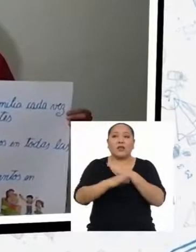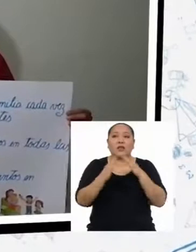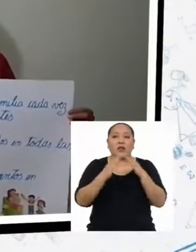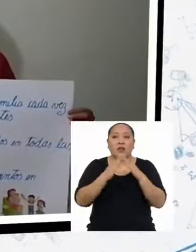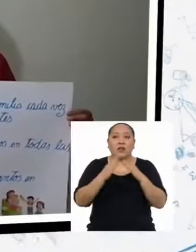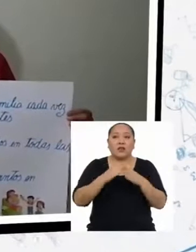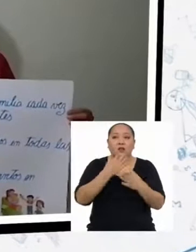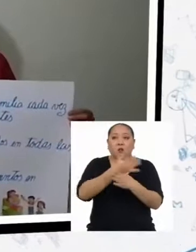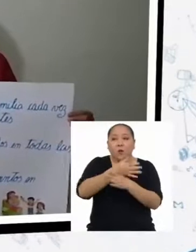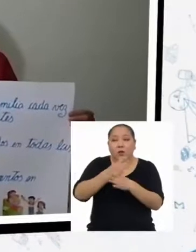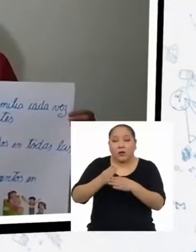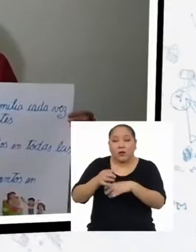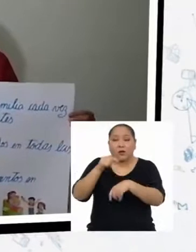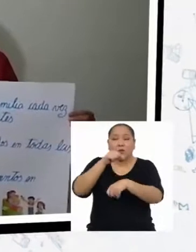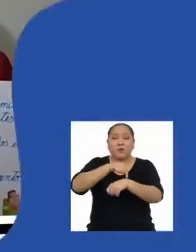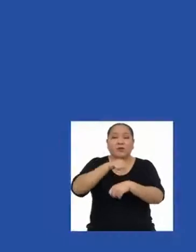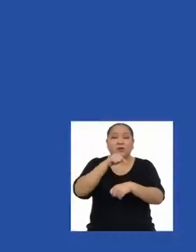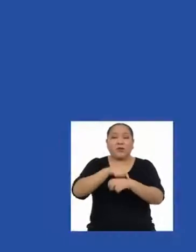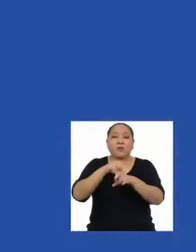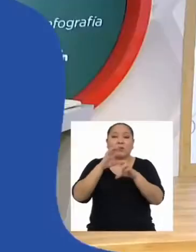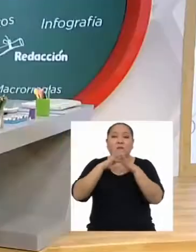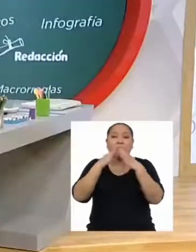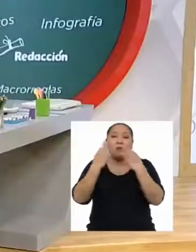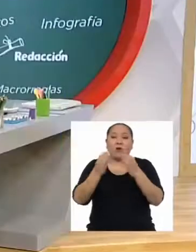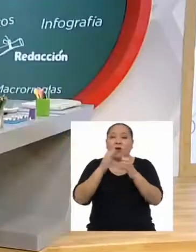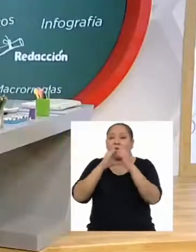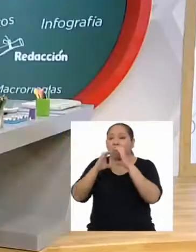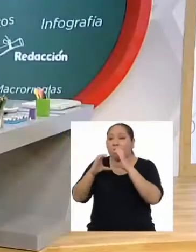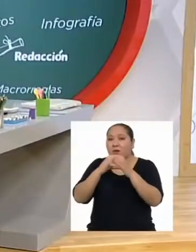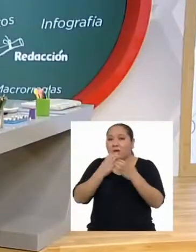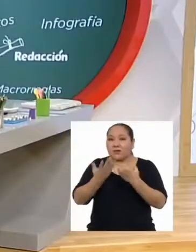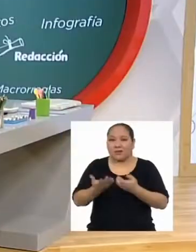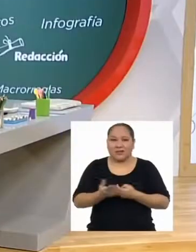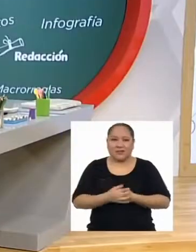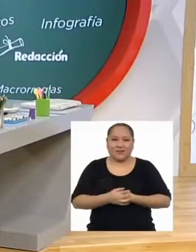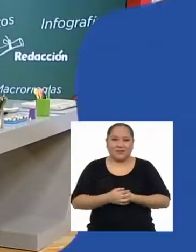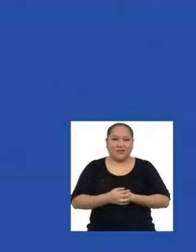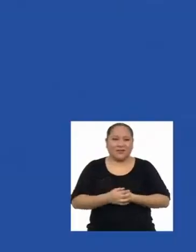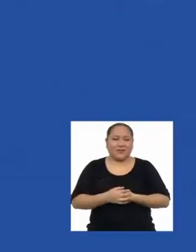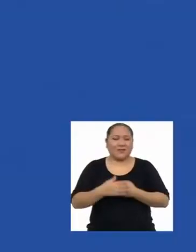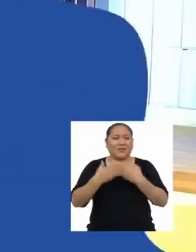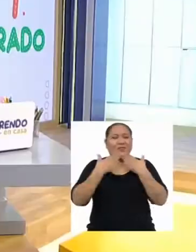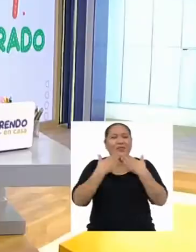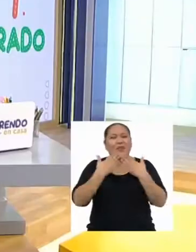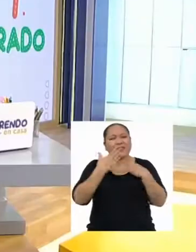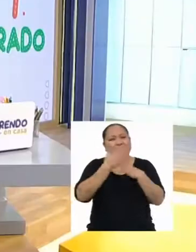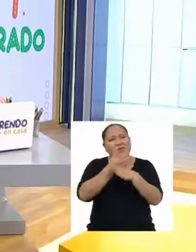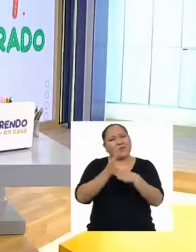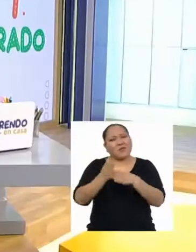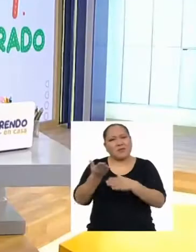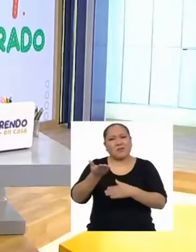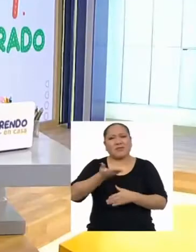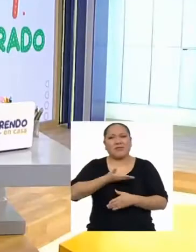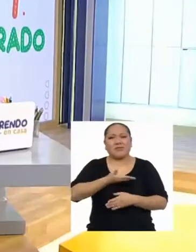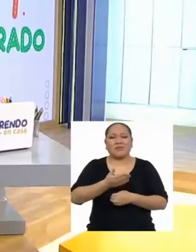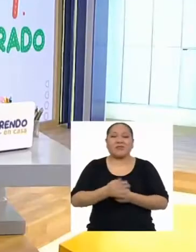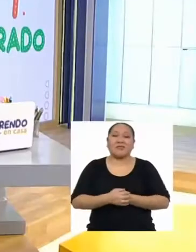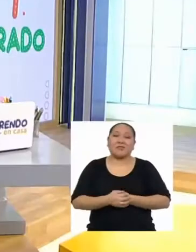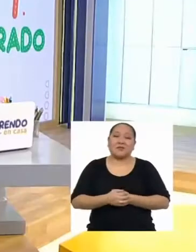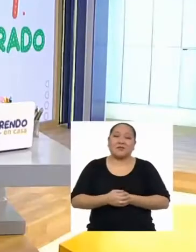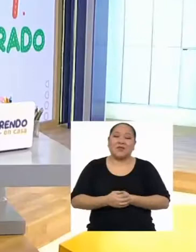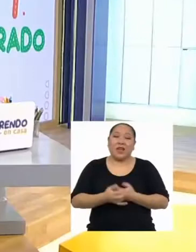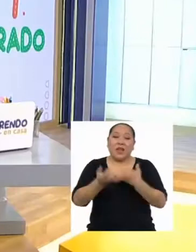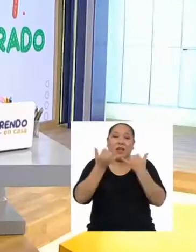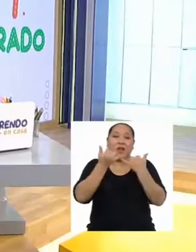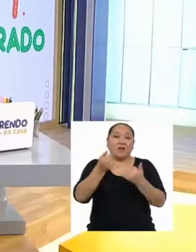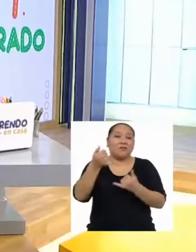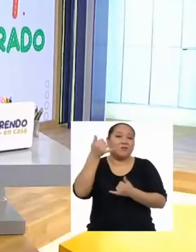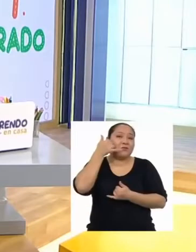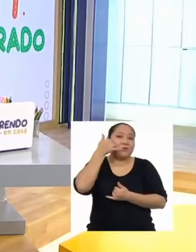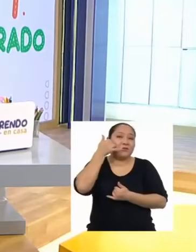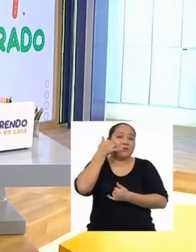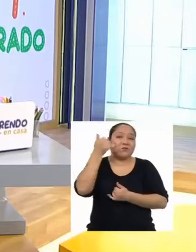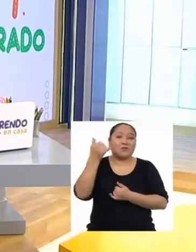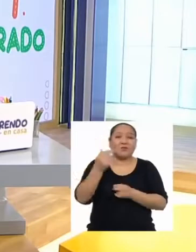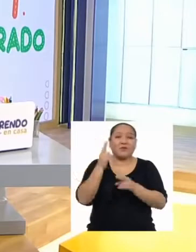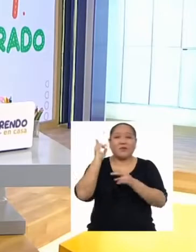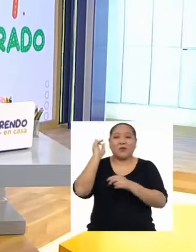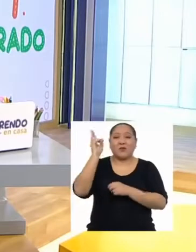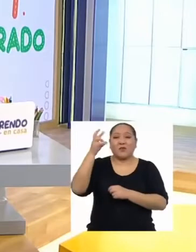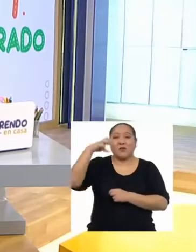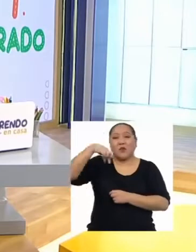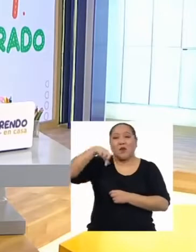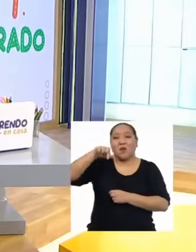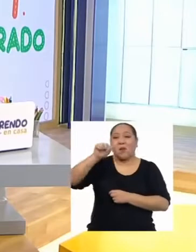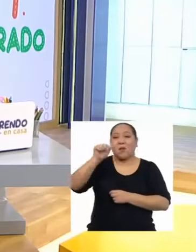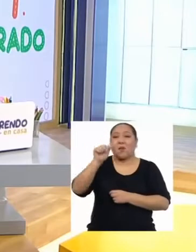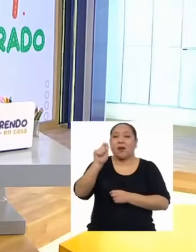familia para conversar y entretenernos. Gracias por compartir con nosotros. Ahora, vamos a llamar a la profesora Patricia Castilla